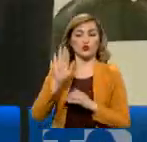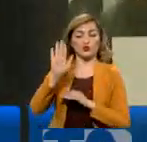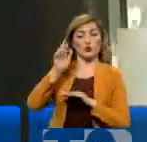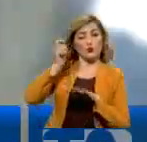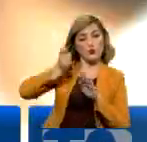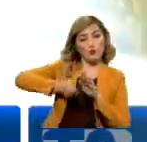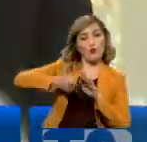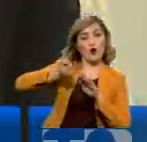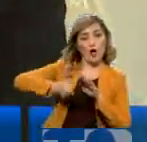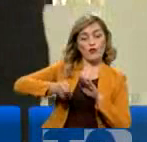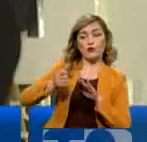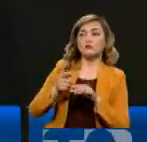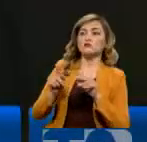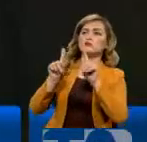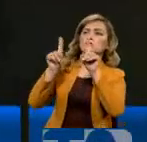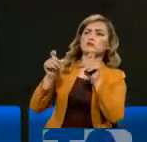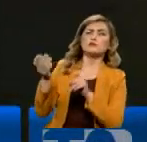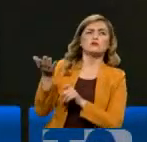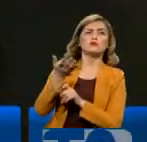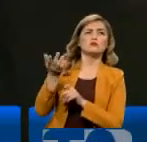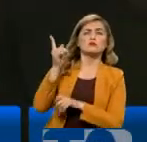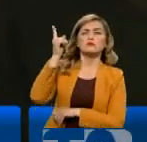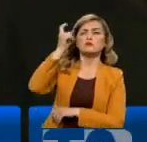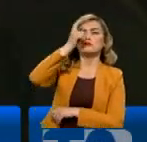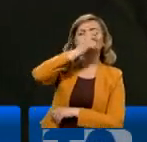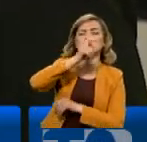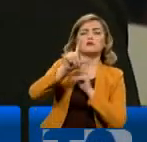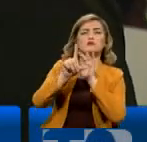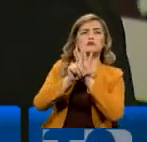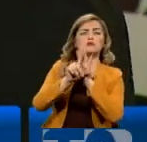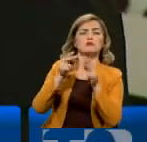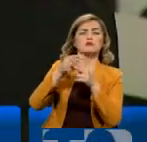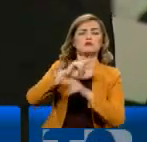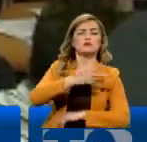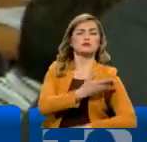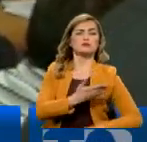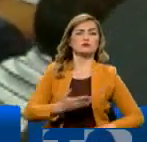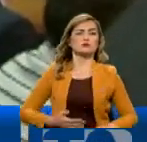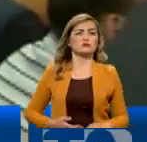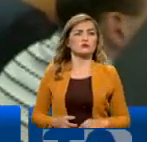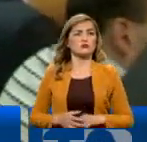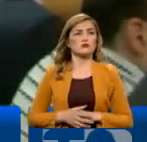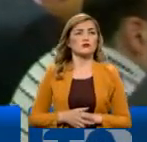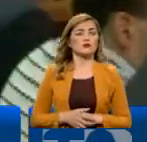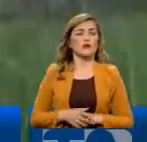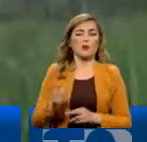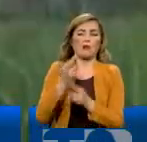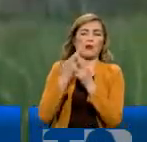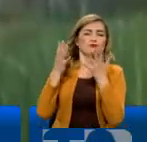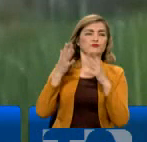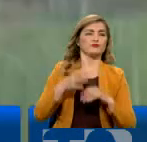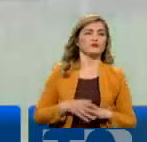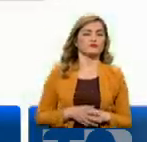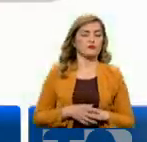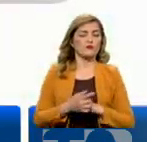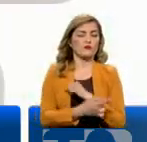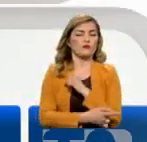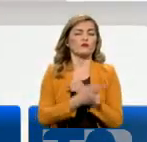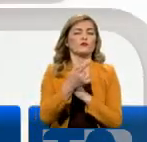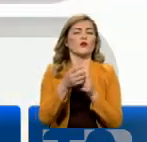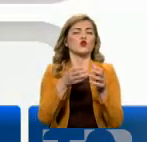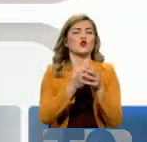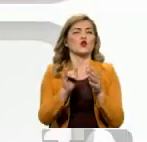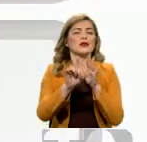abogado harrison salcedo nos hable de la compleja situación legal del exvicepresidente glass se enfrenta a una condena del caso odebrecht por la